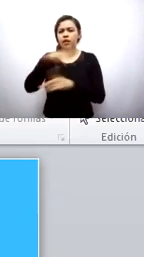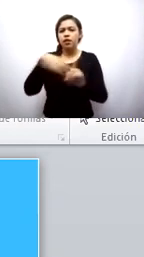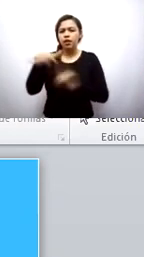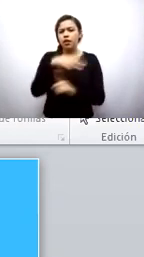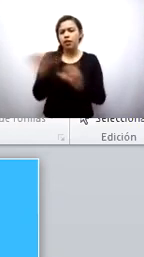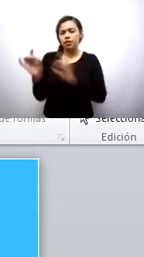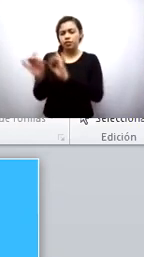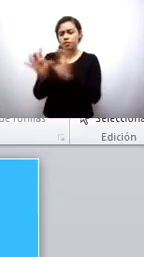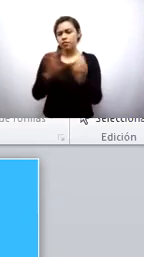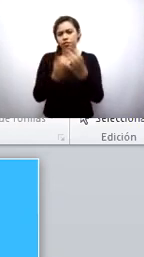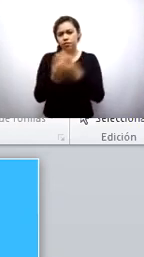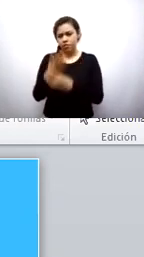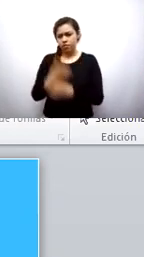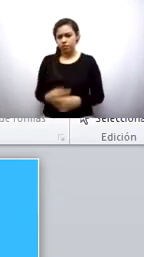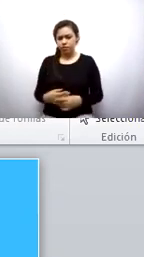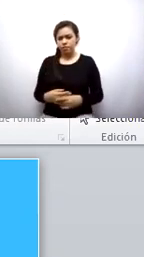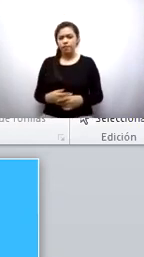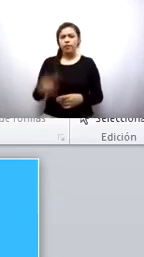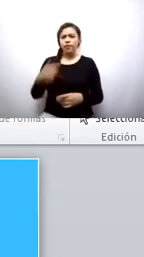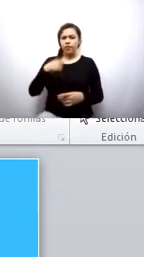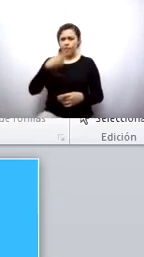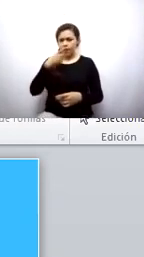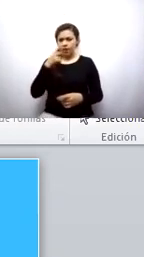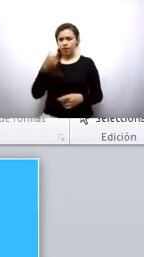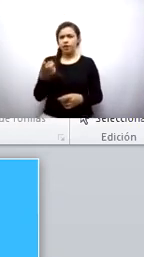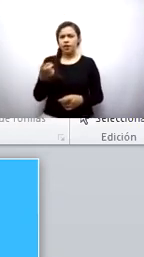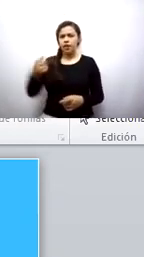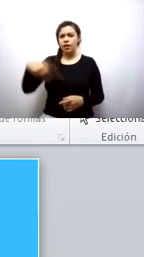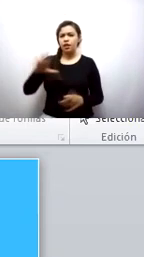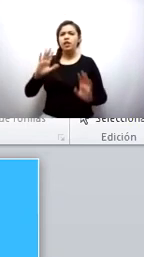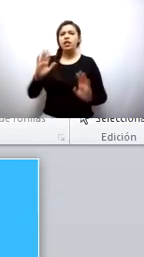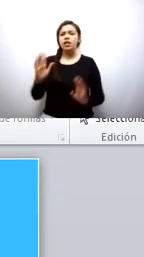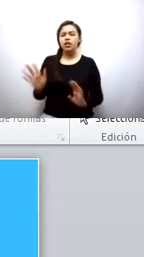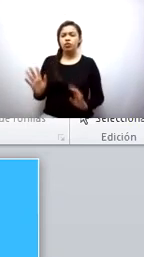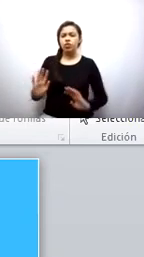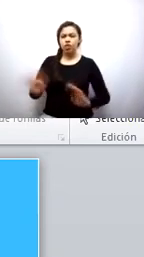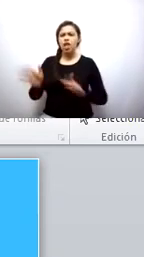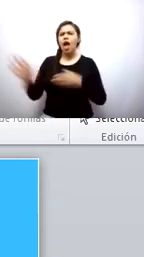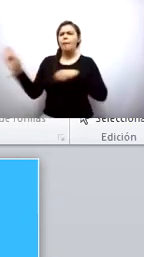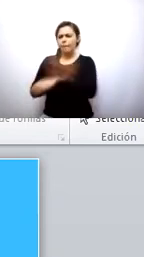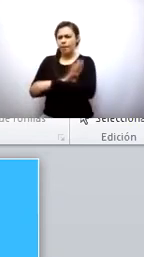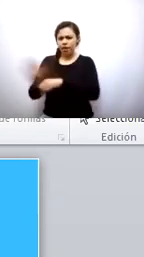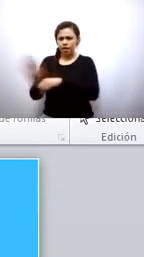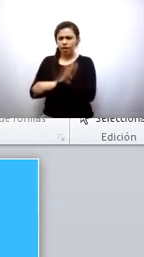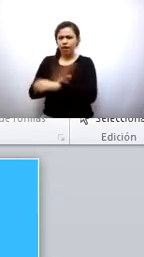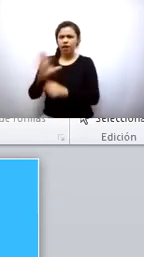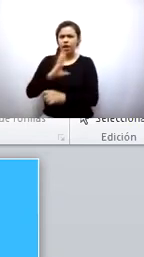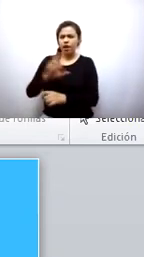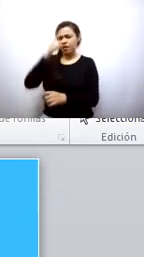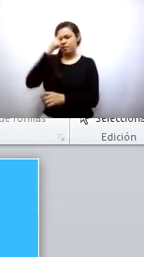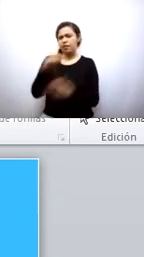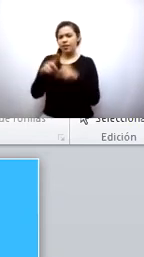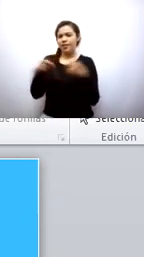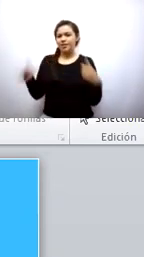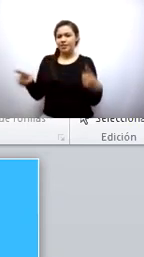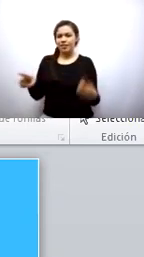¿no? Te comentaba, ellos de alguna manera ya nos llevaban un poco de ventaja en el desenvolvimiento en los